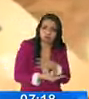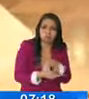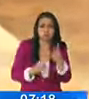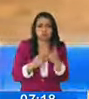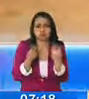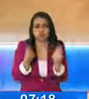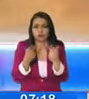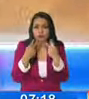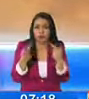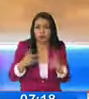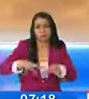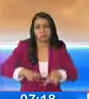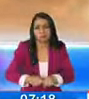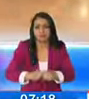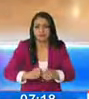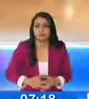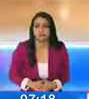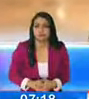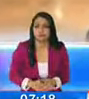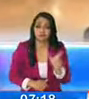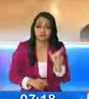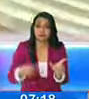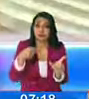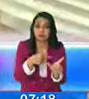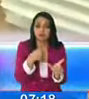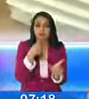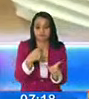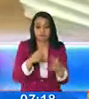otro supuesto intermediario, expresó de haber